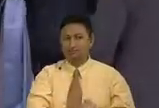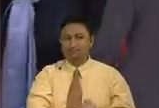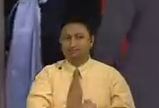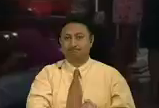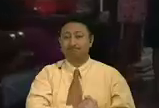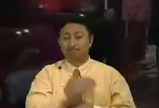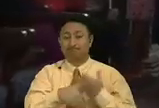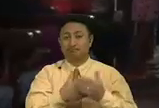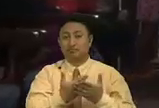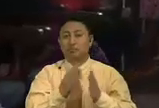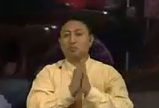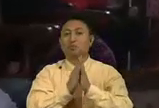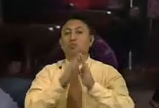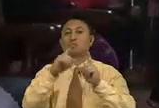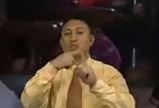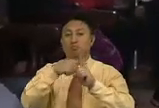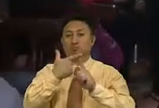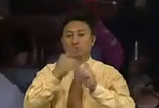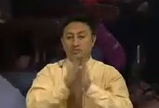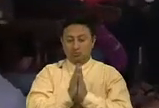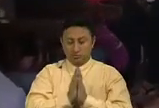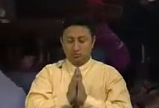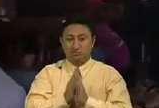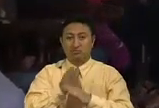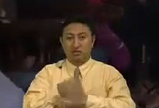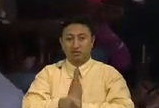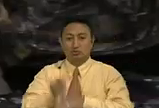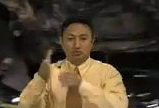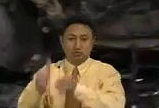misa campal en la población y después el sepelio de los